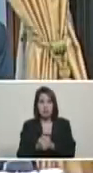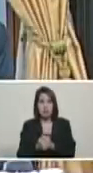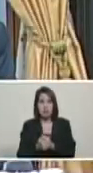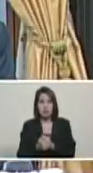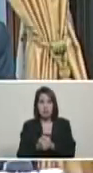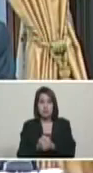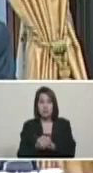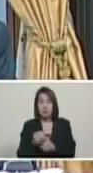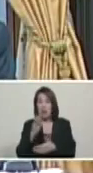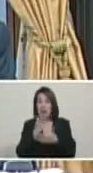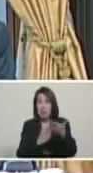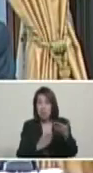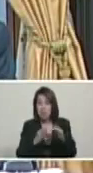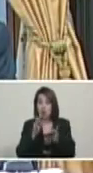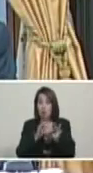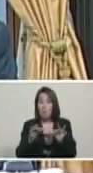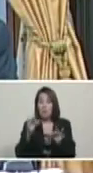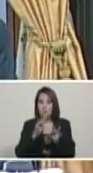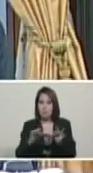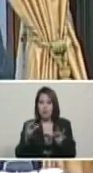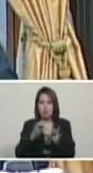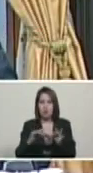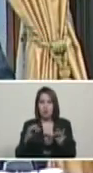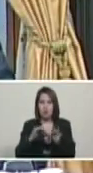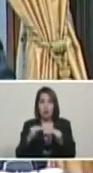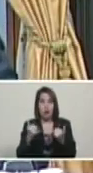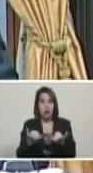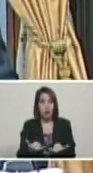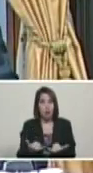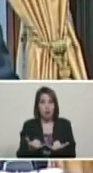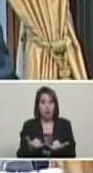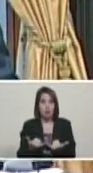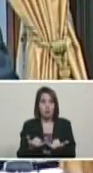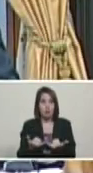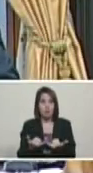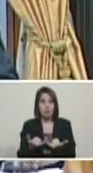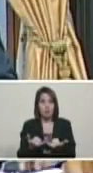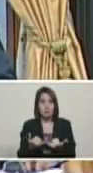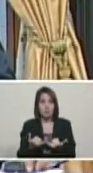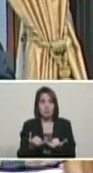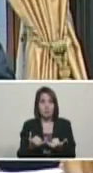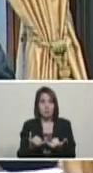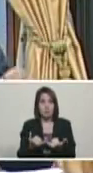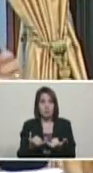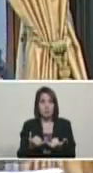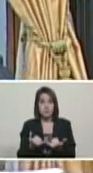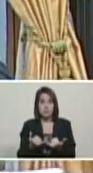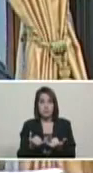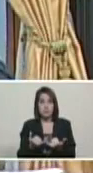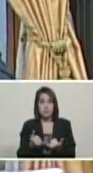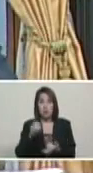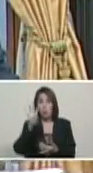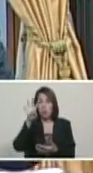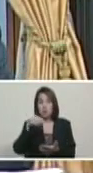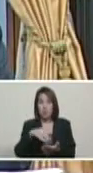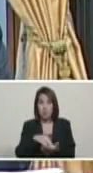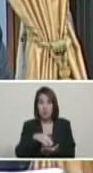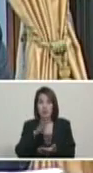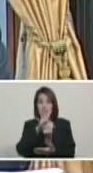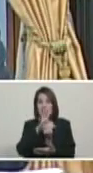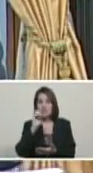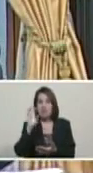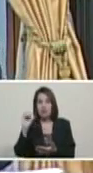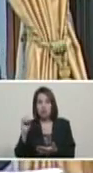Medio petro que en estas condiciones son precisamente